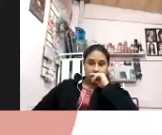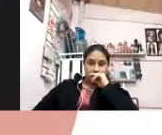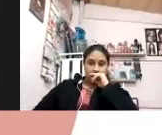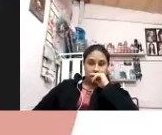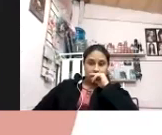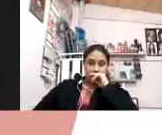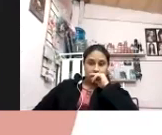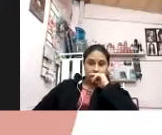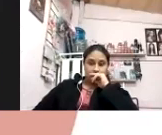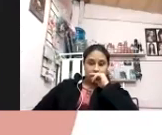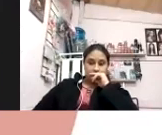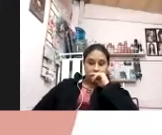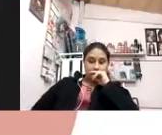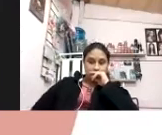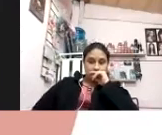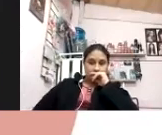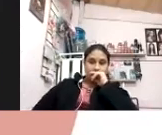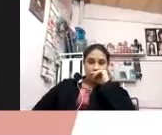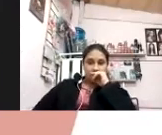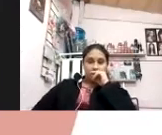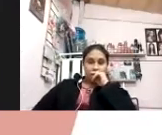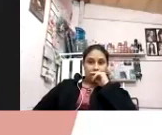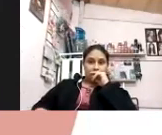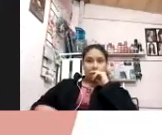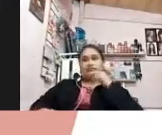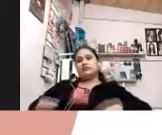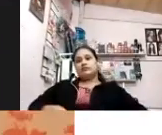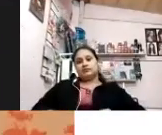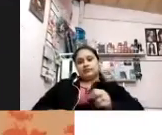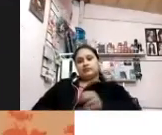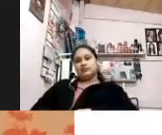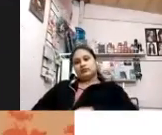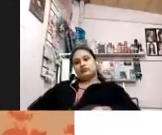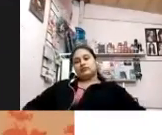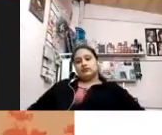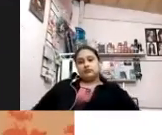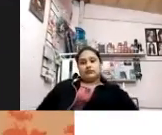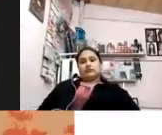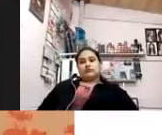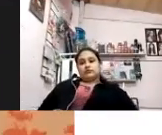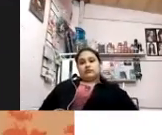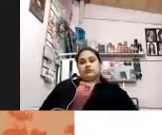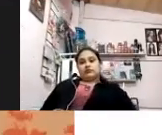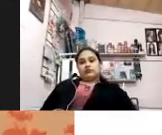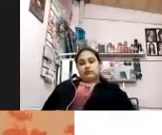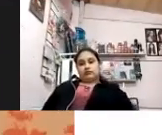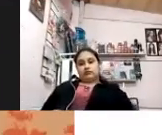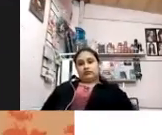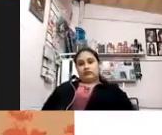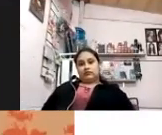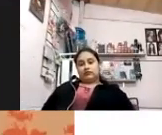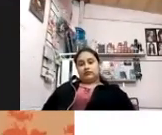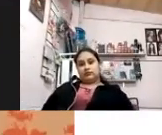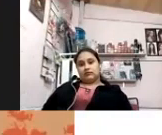la terapia sistémica, ¿verdad? Se hacen sesiones semanales, entre 10 a 20 sesiones, y la Organización Mundial de